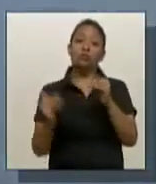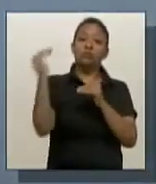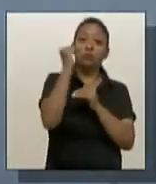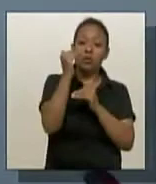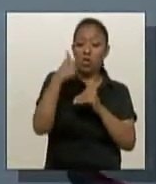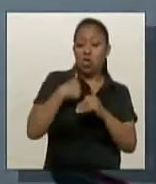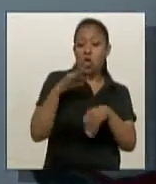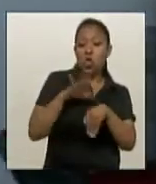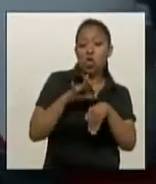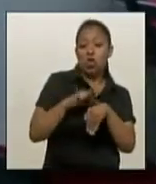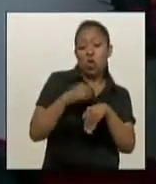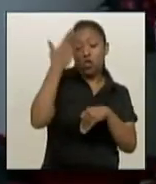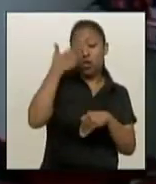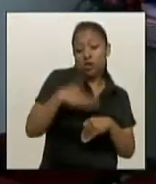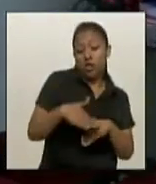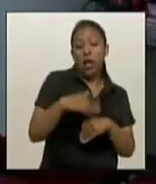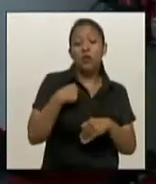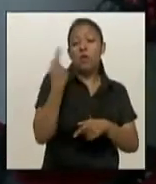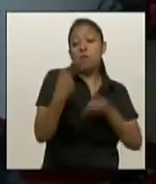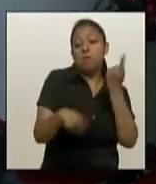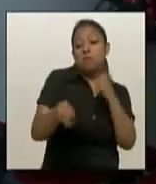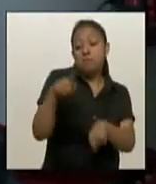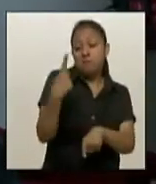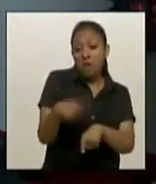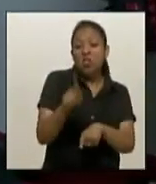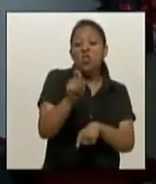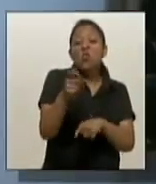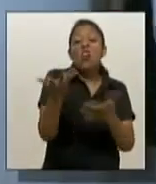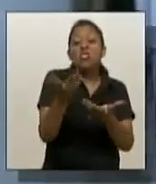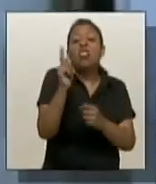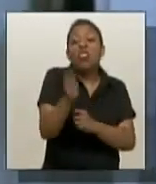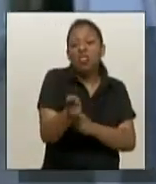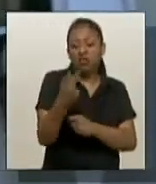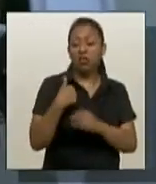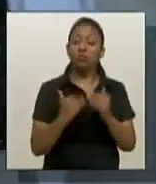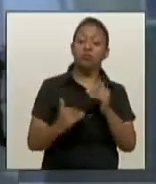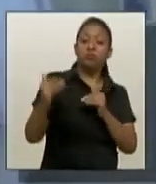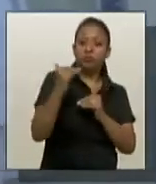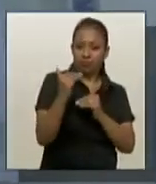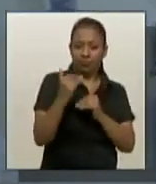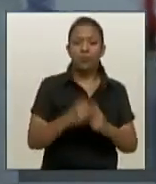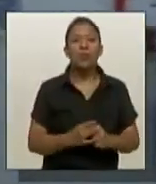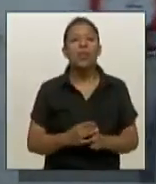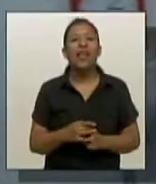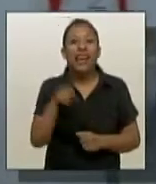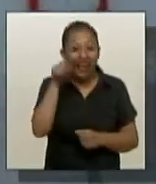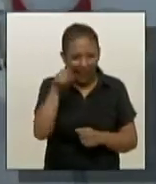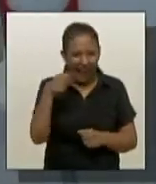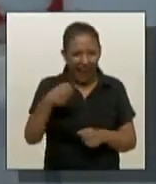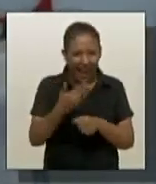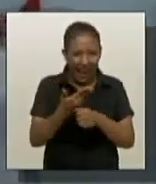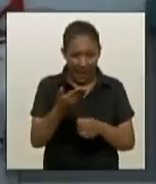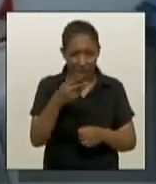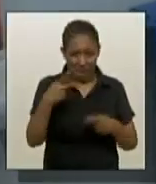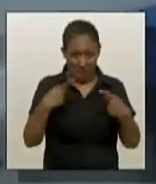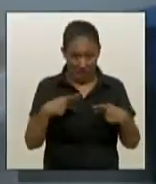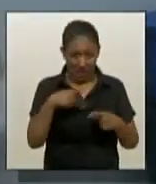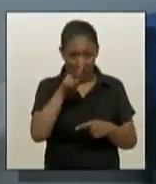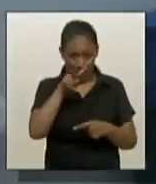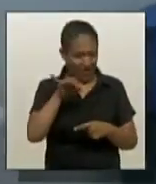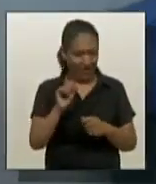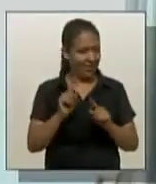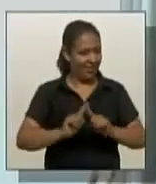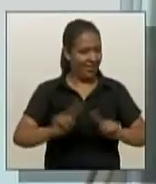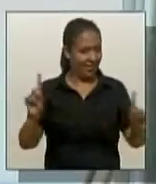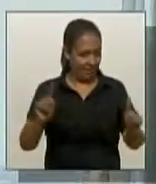del médico hacia arriba y ordenando lo que se debe hacer al paciente, ¿no? Y aquí la situación es